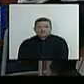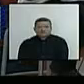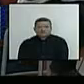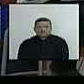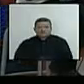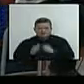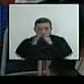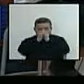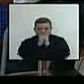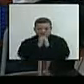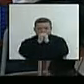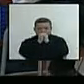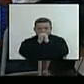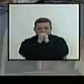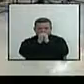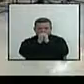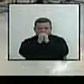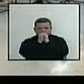Oremos.